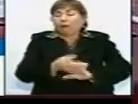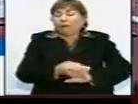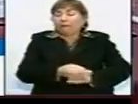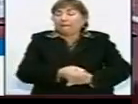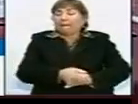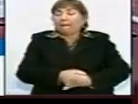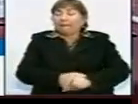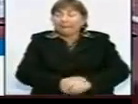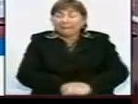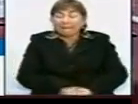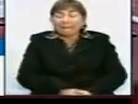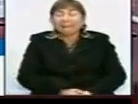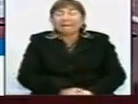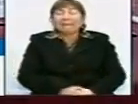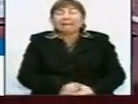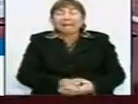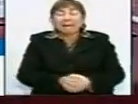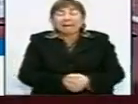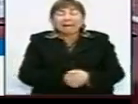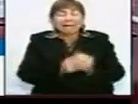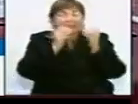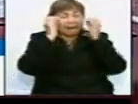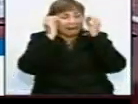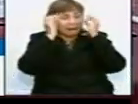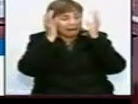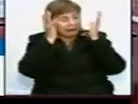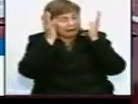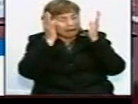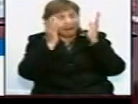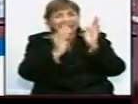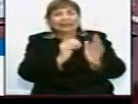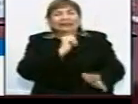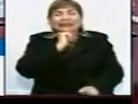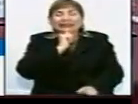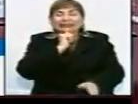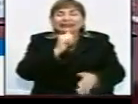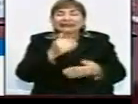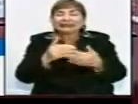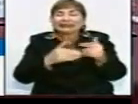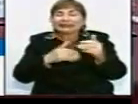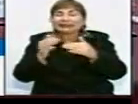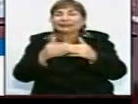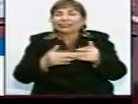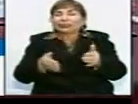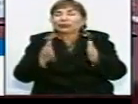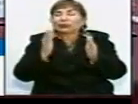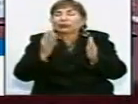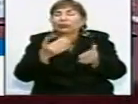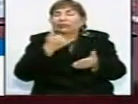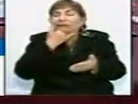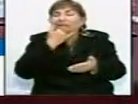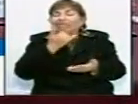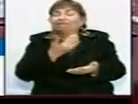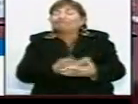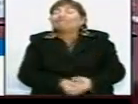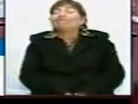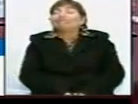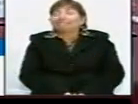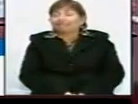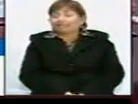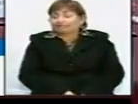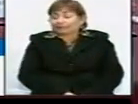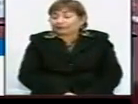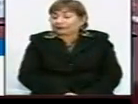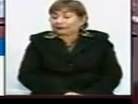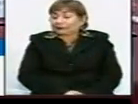qué terrible o sea por falta de infraestructura también nos pasan estas cosas volviendo al tema del